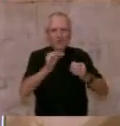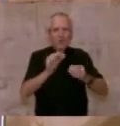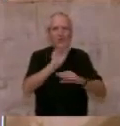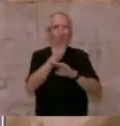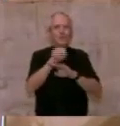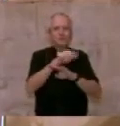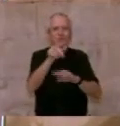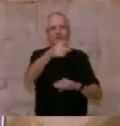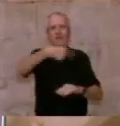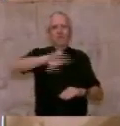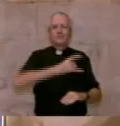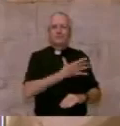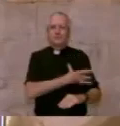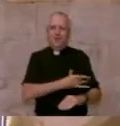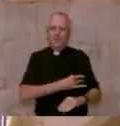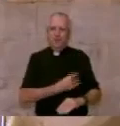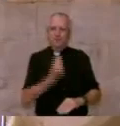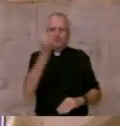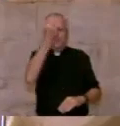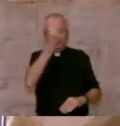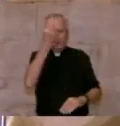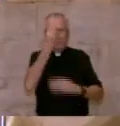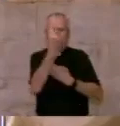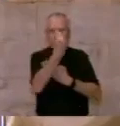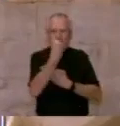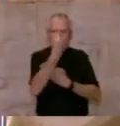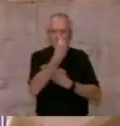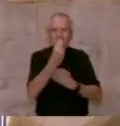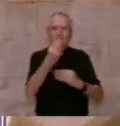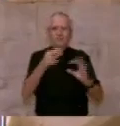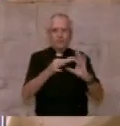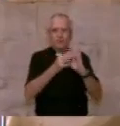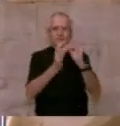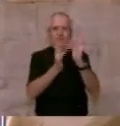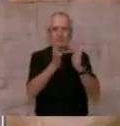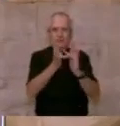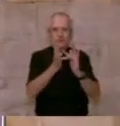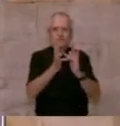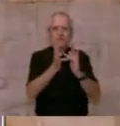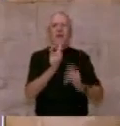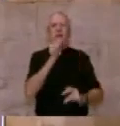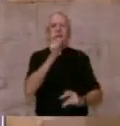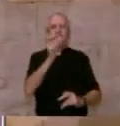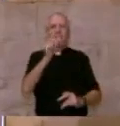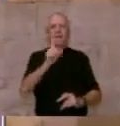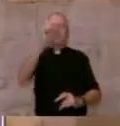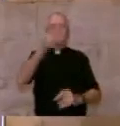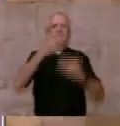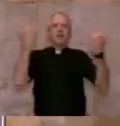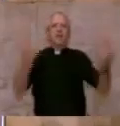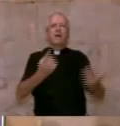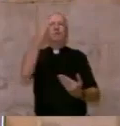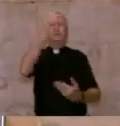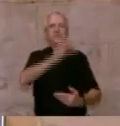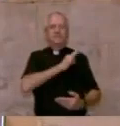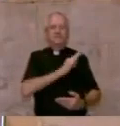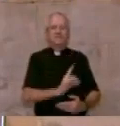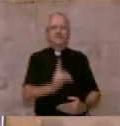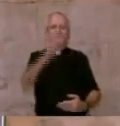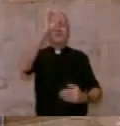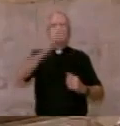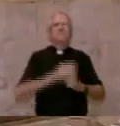custodiará vuestros corazones y vuestros pensamientos en Cristo Jesús. Palabra de Dios.